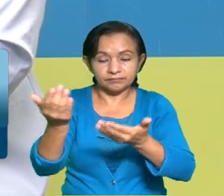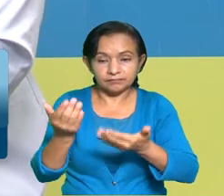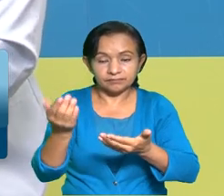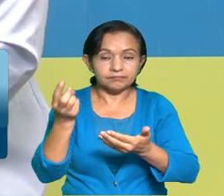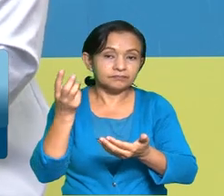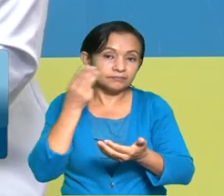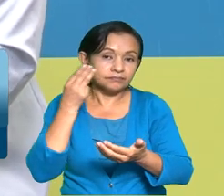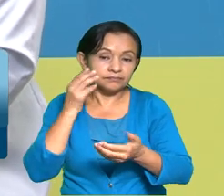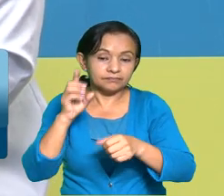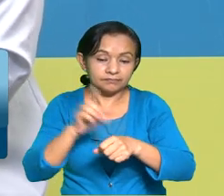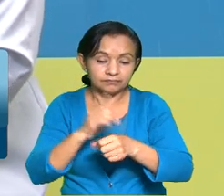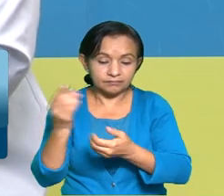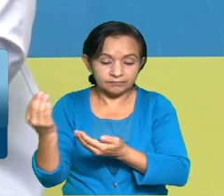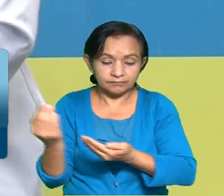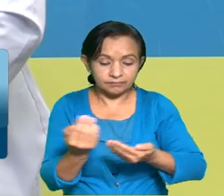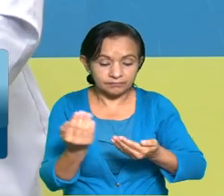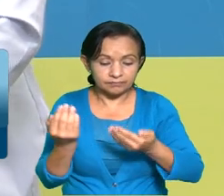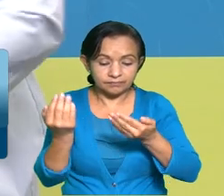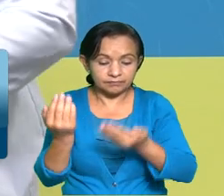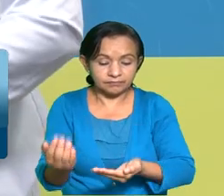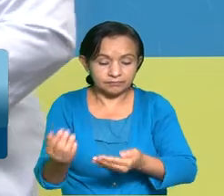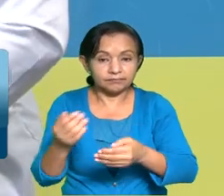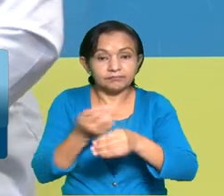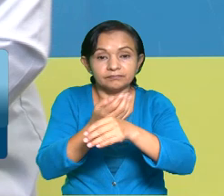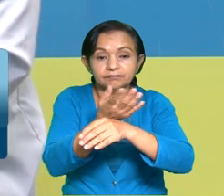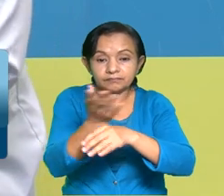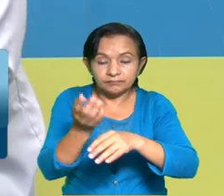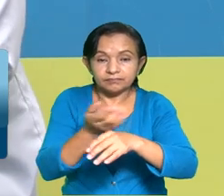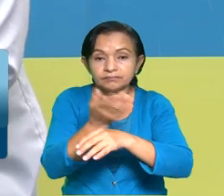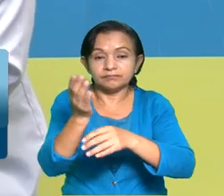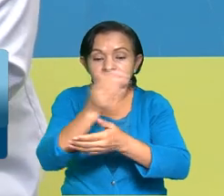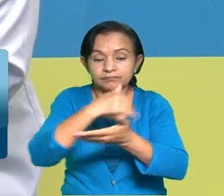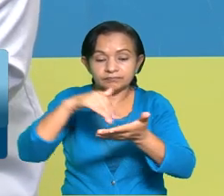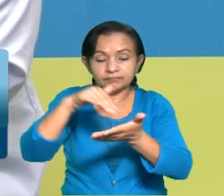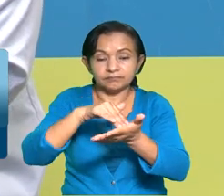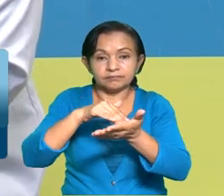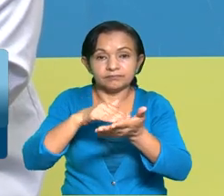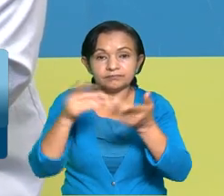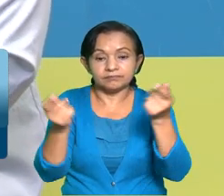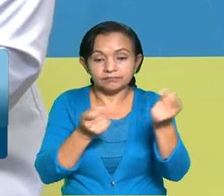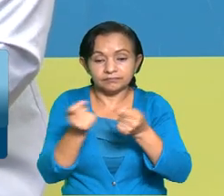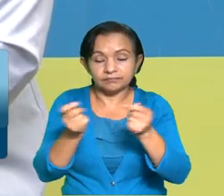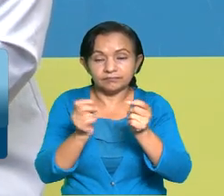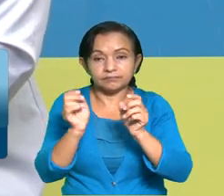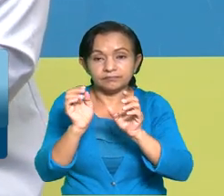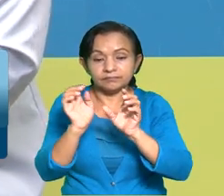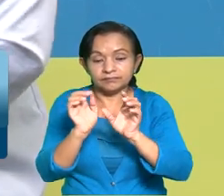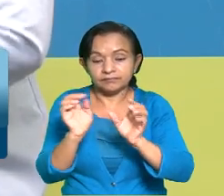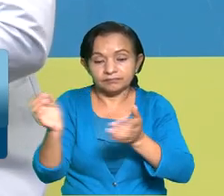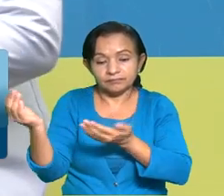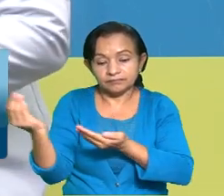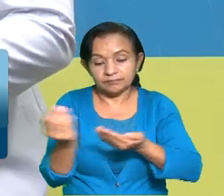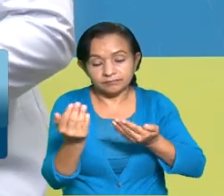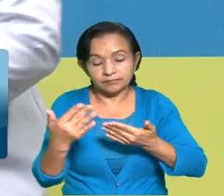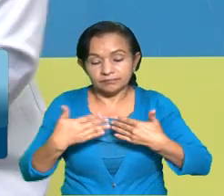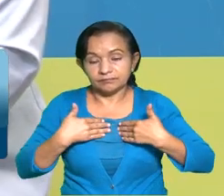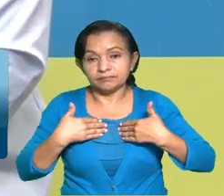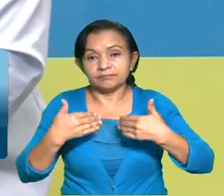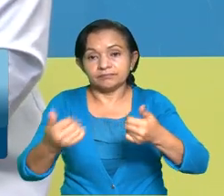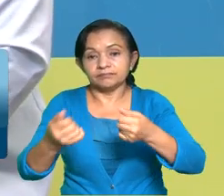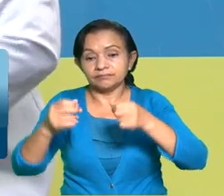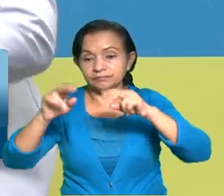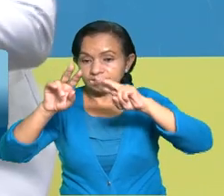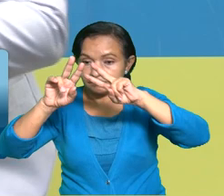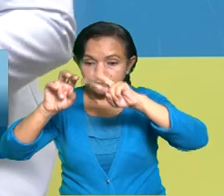nosotros les damos seguimiento y consejería, al igual que en los centros de salud, que les dan control de niños sanos, que ahí se hace